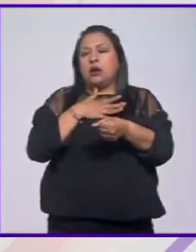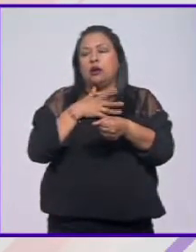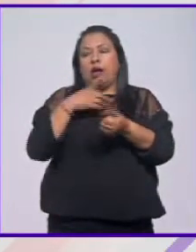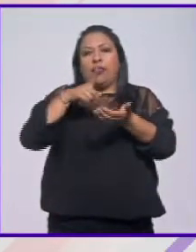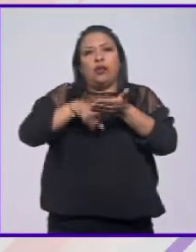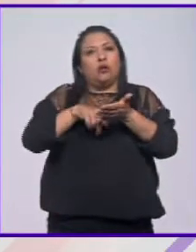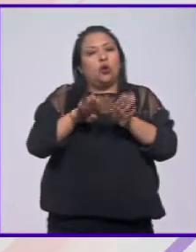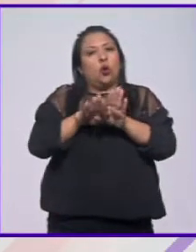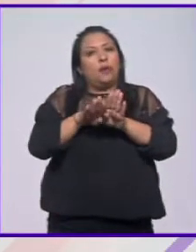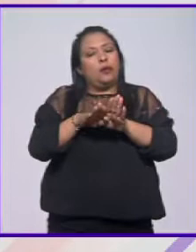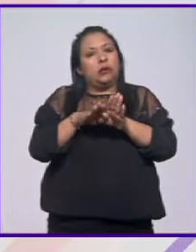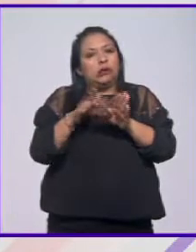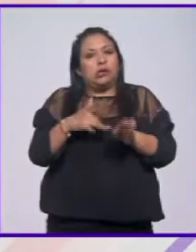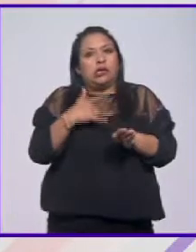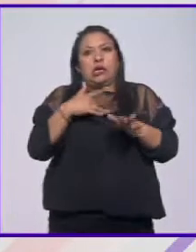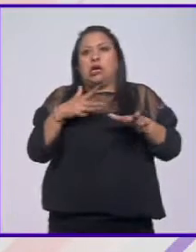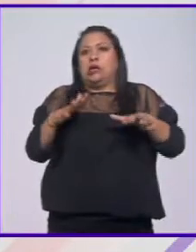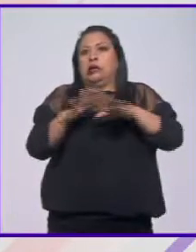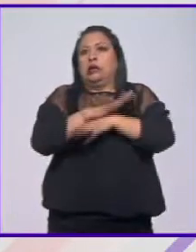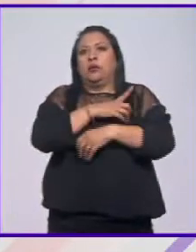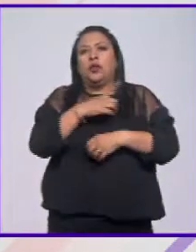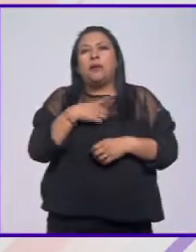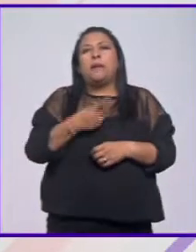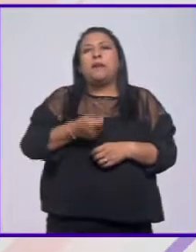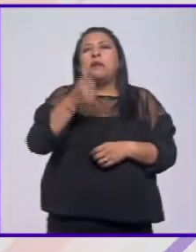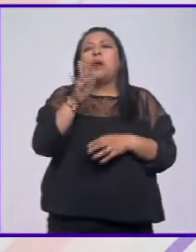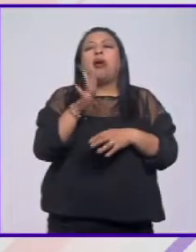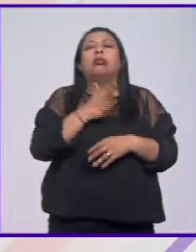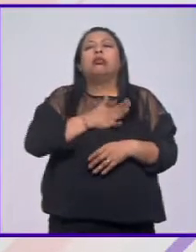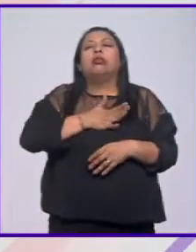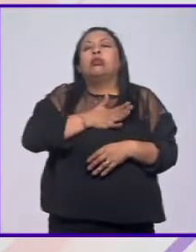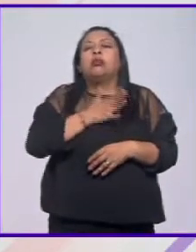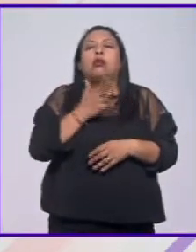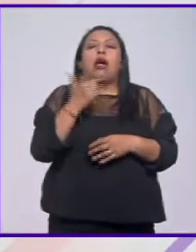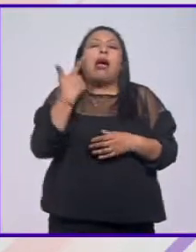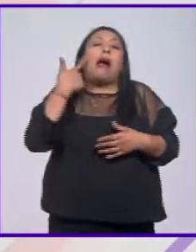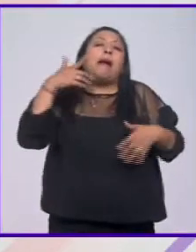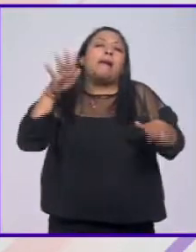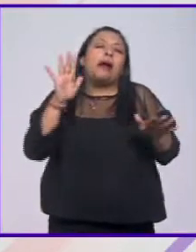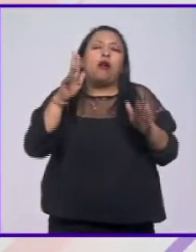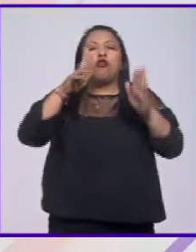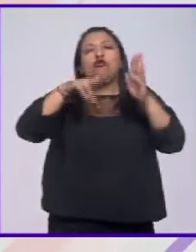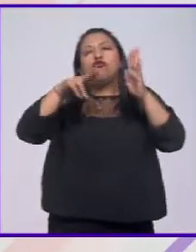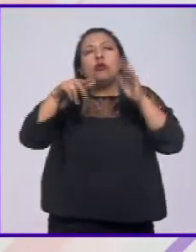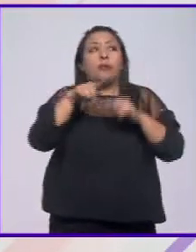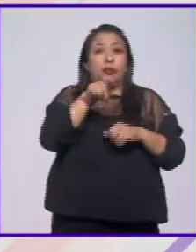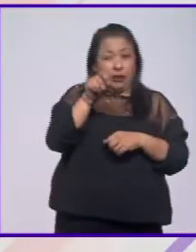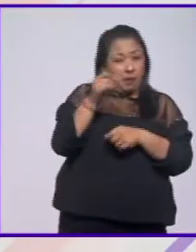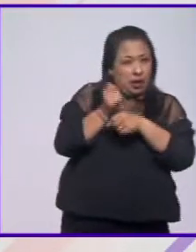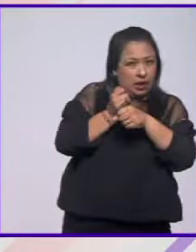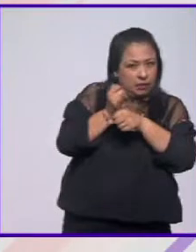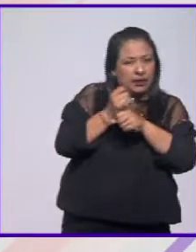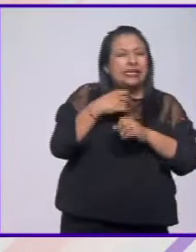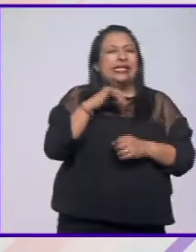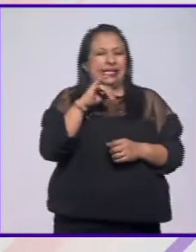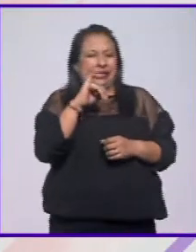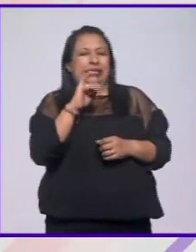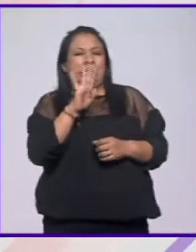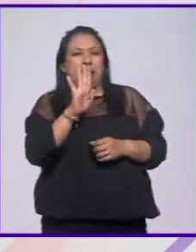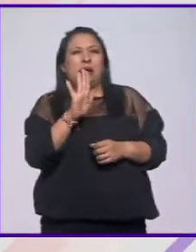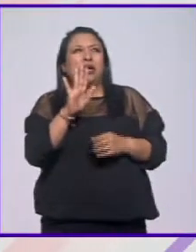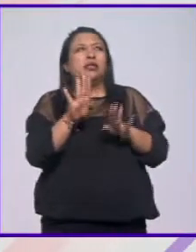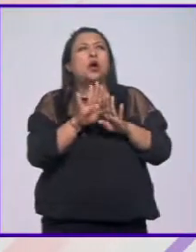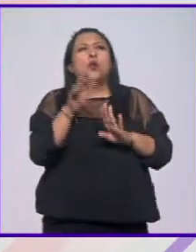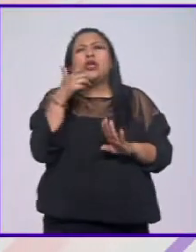y al principio fue como un ejercicio lúdico, ¿no? De a uh-huh. ver qué pasa. Y como una investigación también, ¿no? Sí, ¿no?